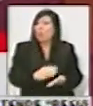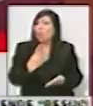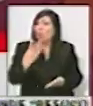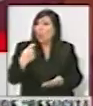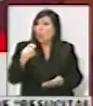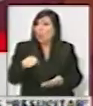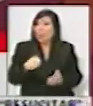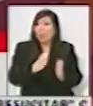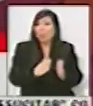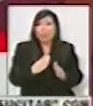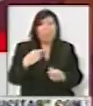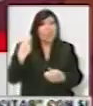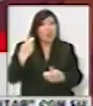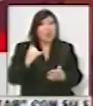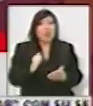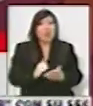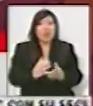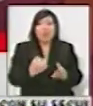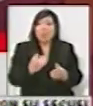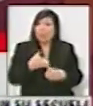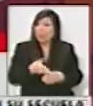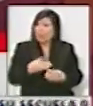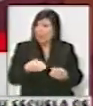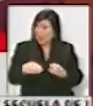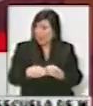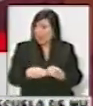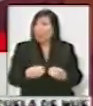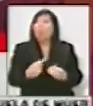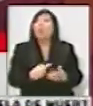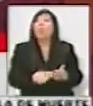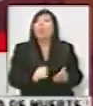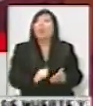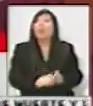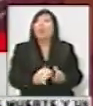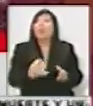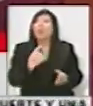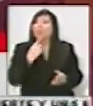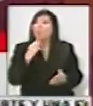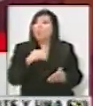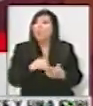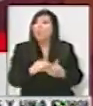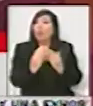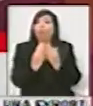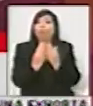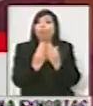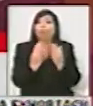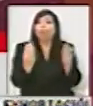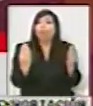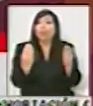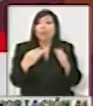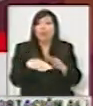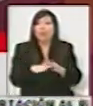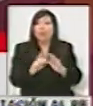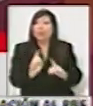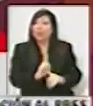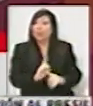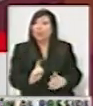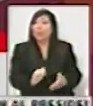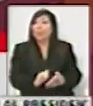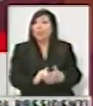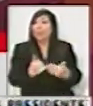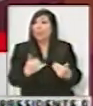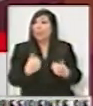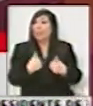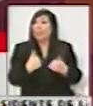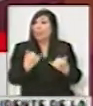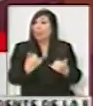4% a las organizaciones políticas que quieran participar. ¿Por qué? Porque lo que se quiere hacer es poner una barrera de acceso, presidenta. Y los que ya